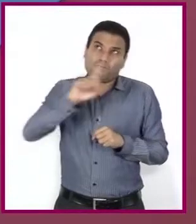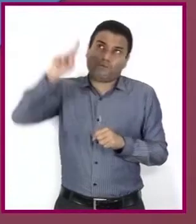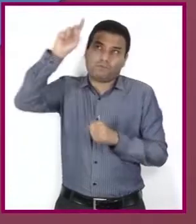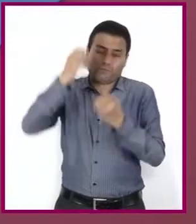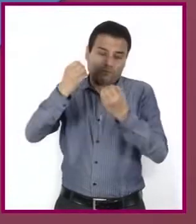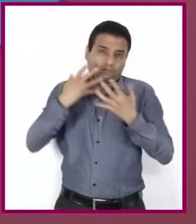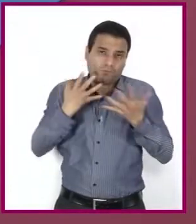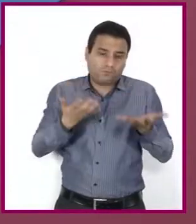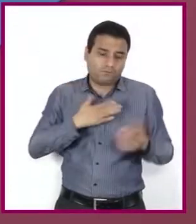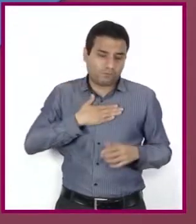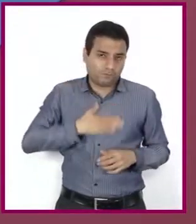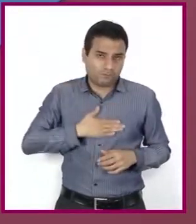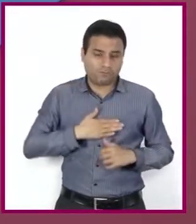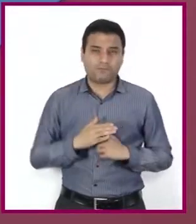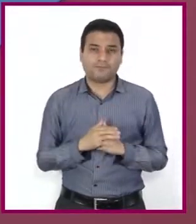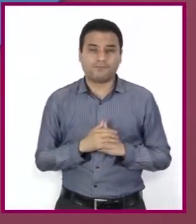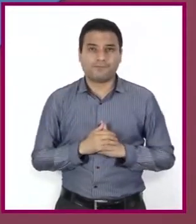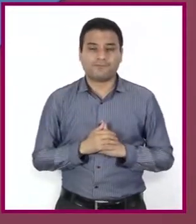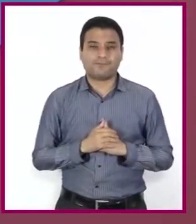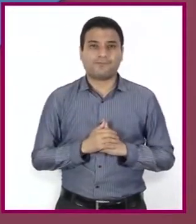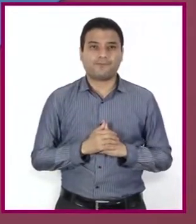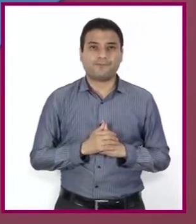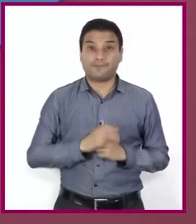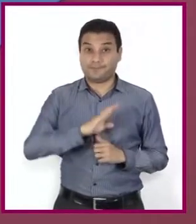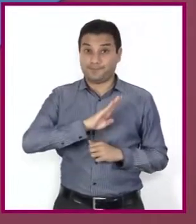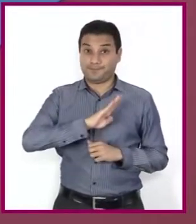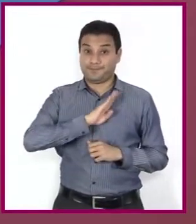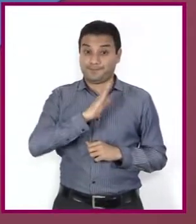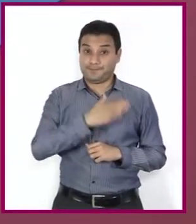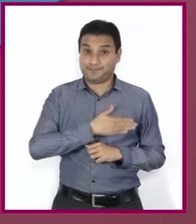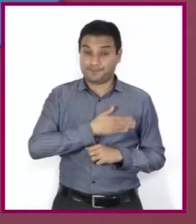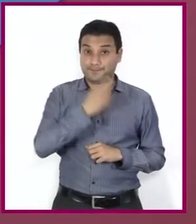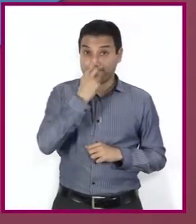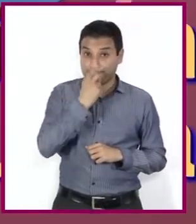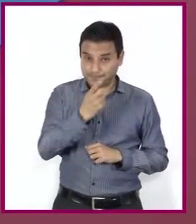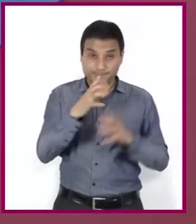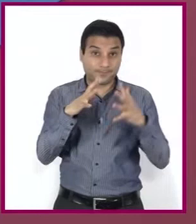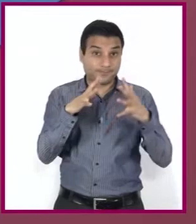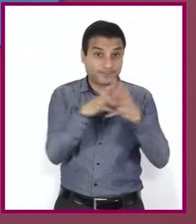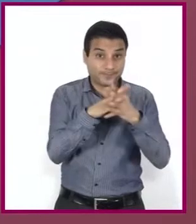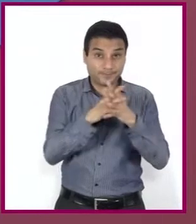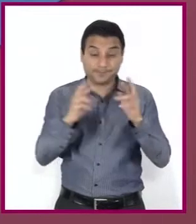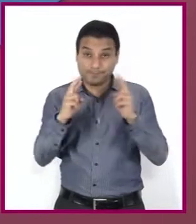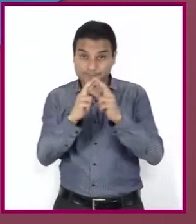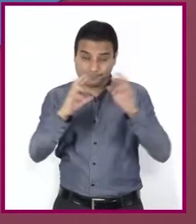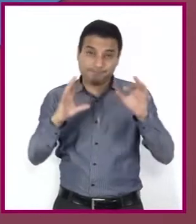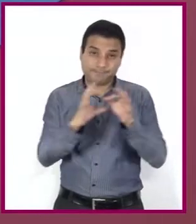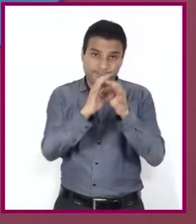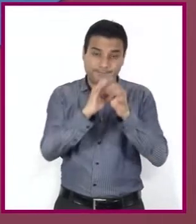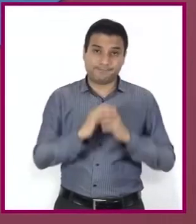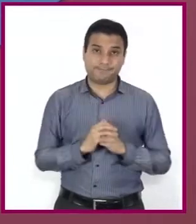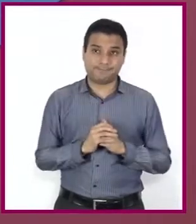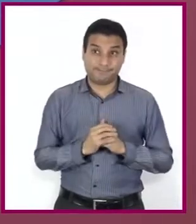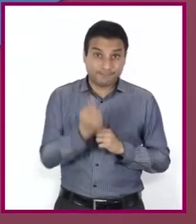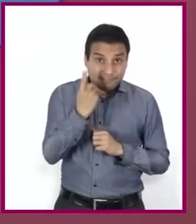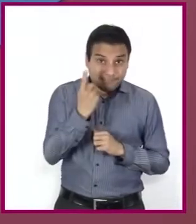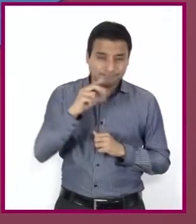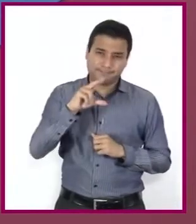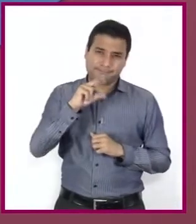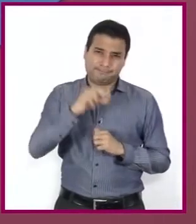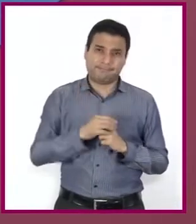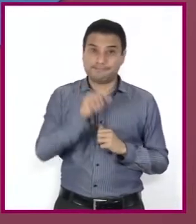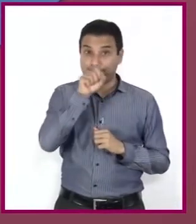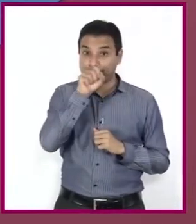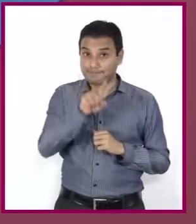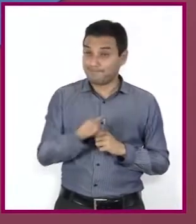Para los españoles existía una relación muy fuerte entre la religión y la guerra. Sin embargo, no eran los únicos. Los mexicas